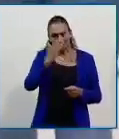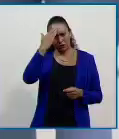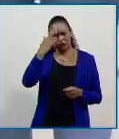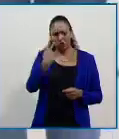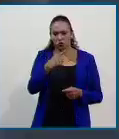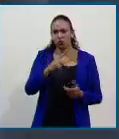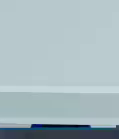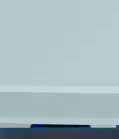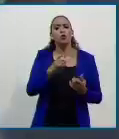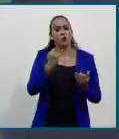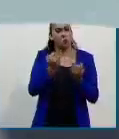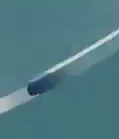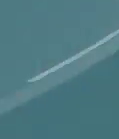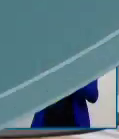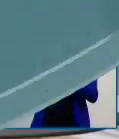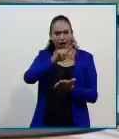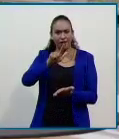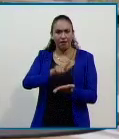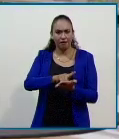identidad.